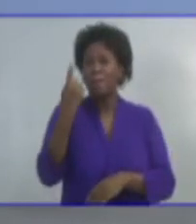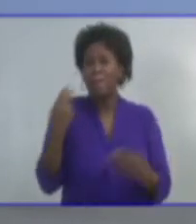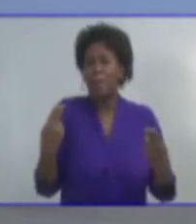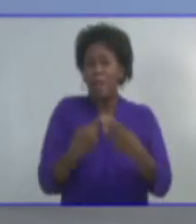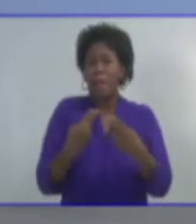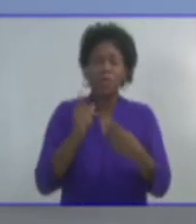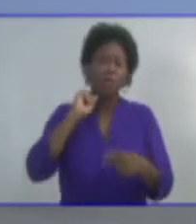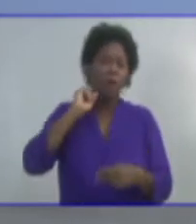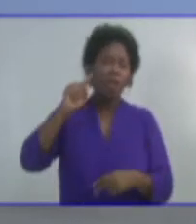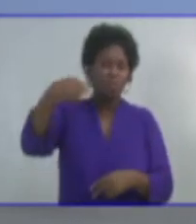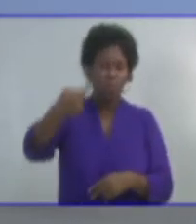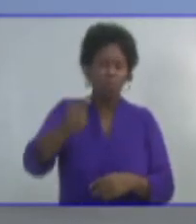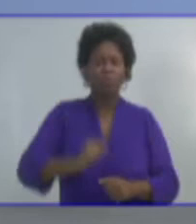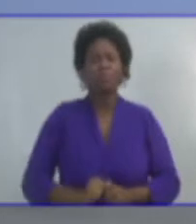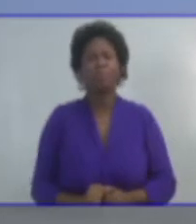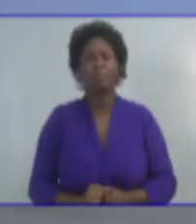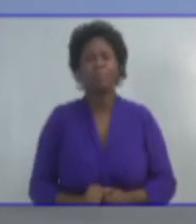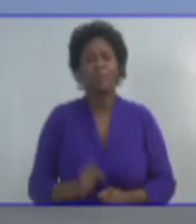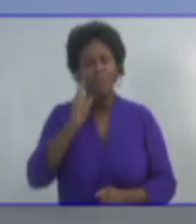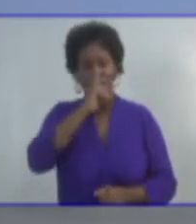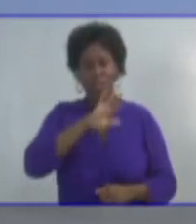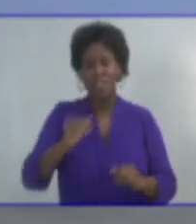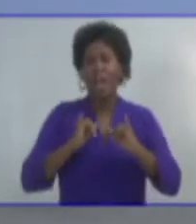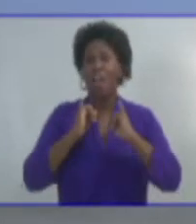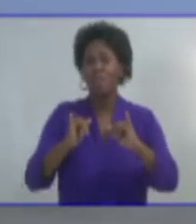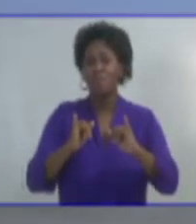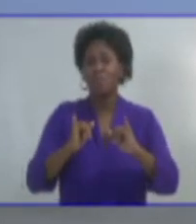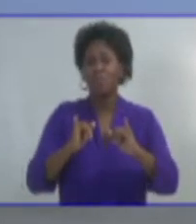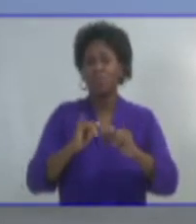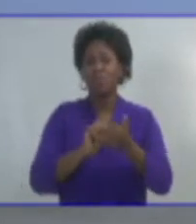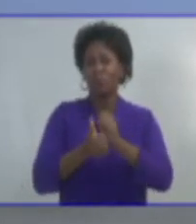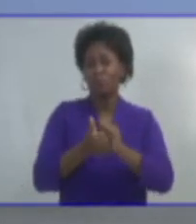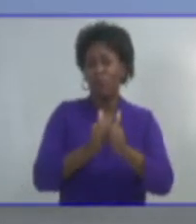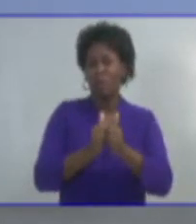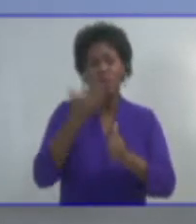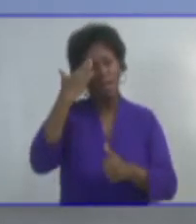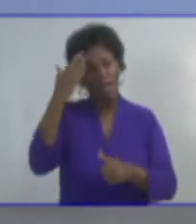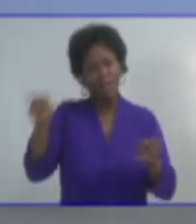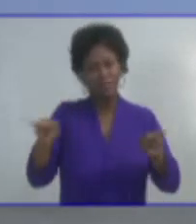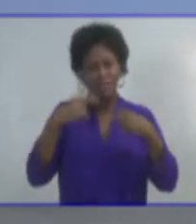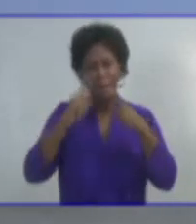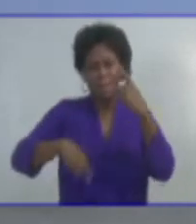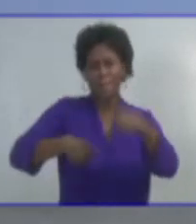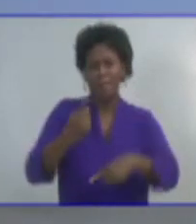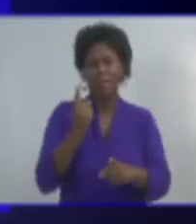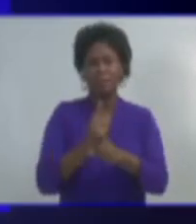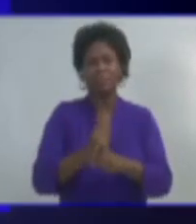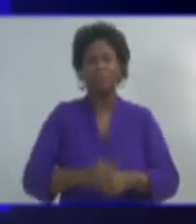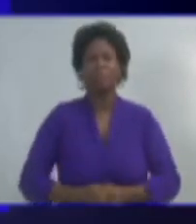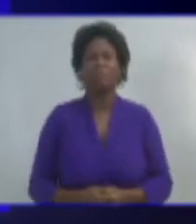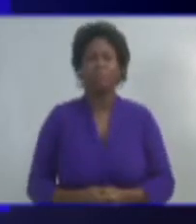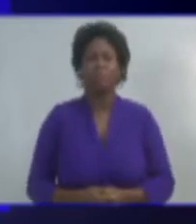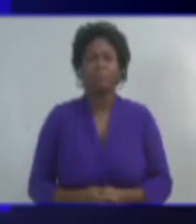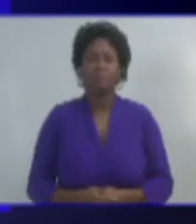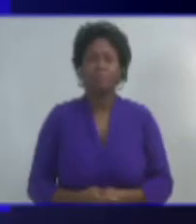del próximo año. Mis amigos, hasta aquí la sección deportiva A Tiempo. Por su atención, gracias y hasta mañana.